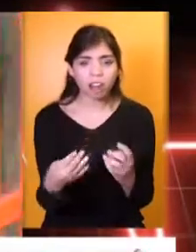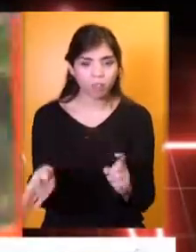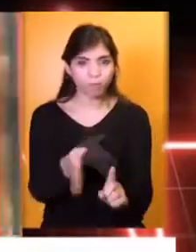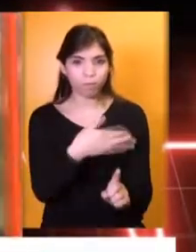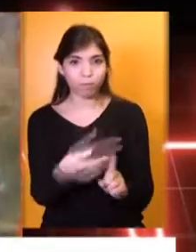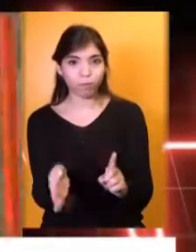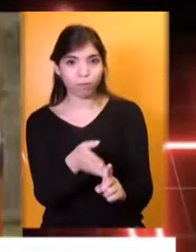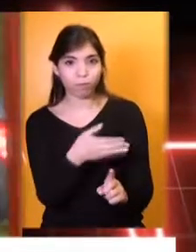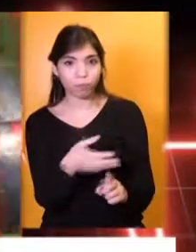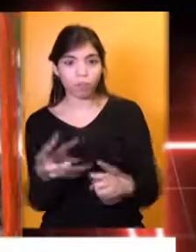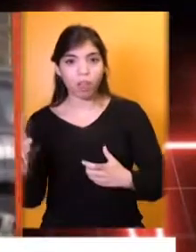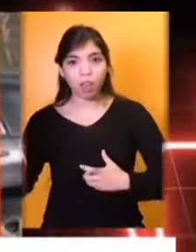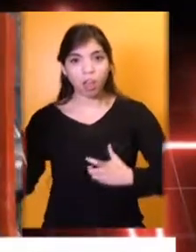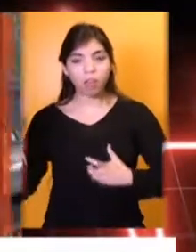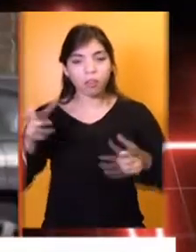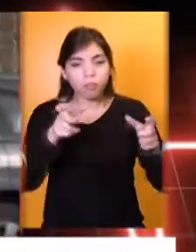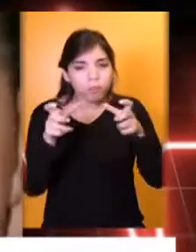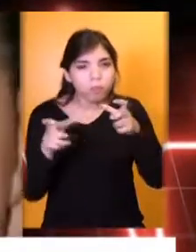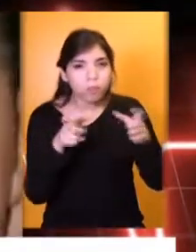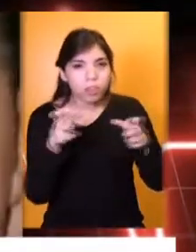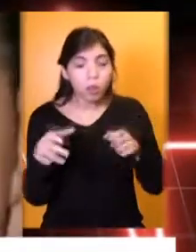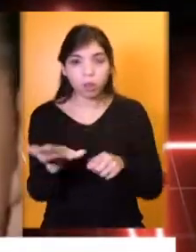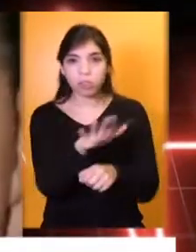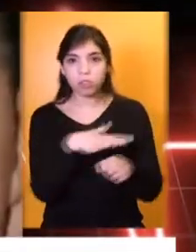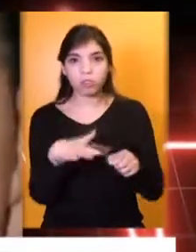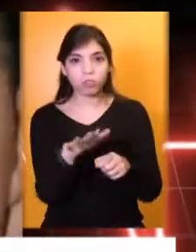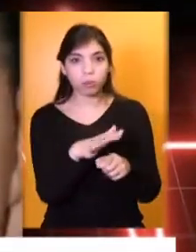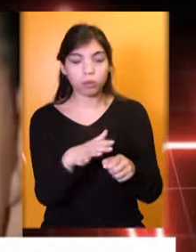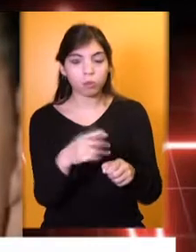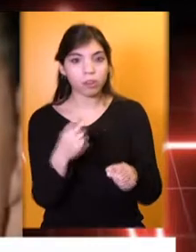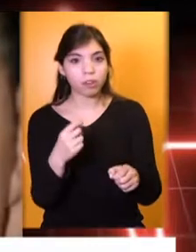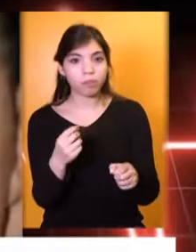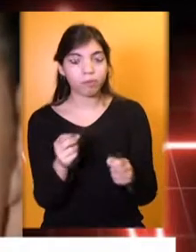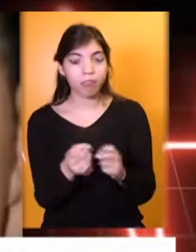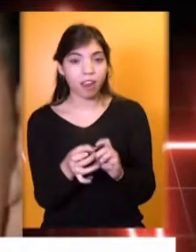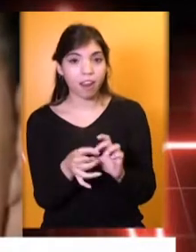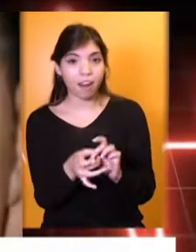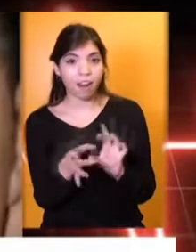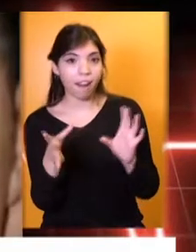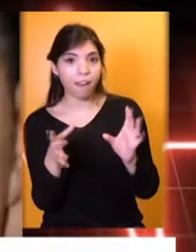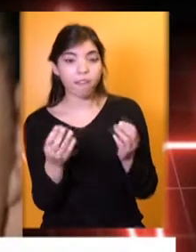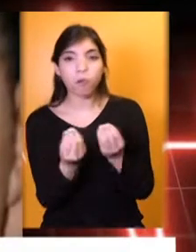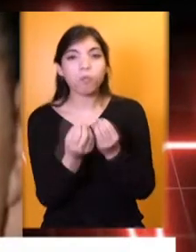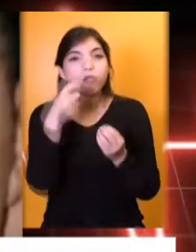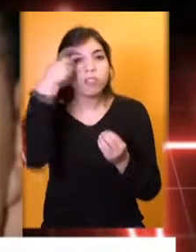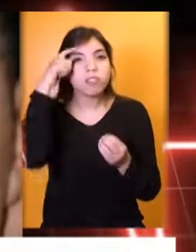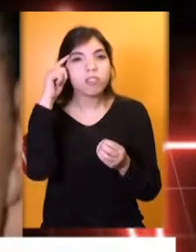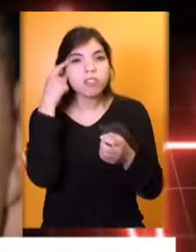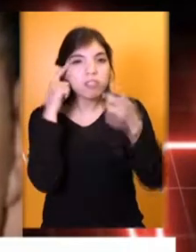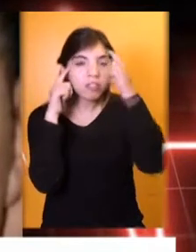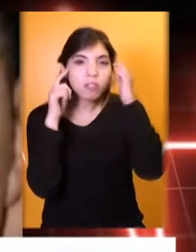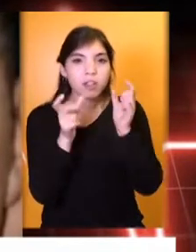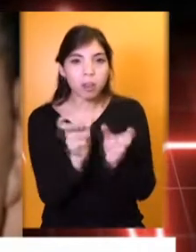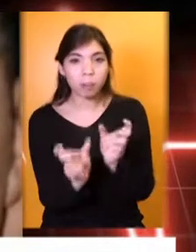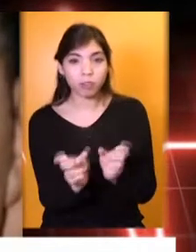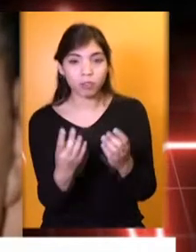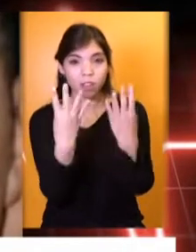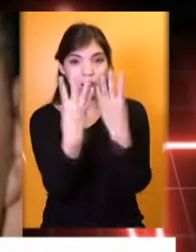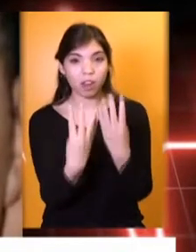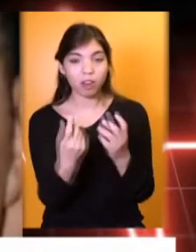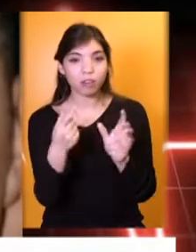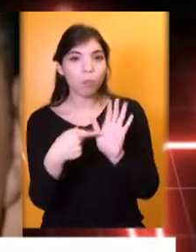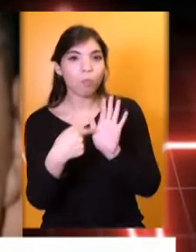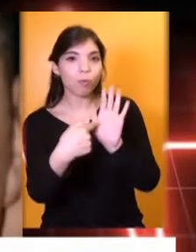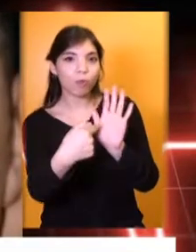sido agredidos por personal de gendarmería, situación que ha llamado la atención tomando como referencia las lesiones con las que habrían quedado los reclusos, quienes